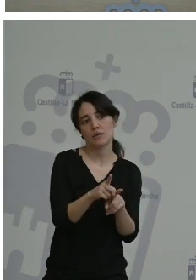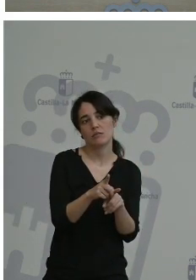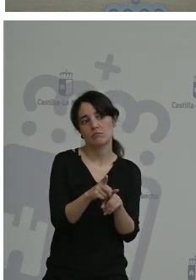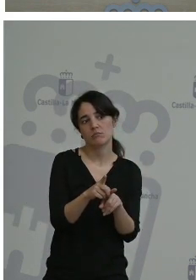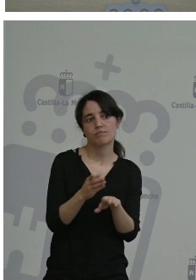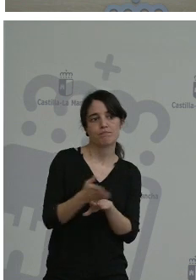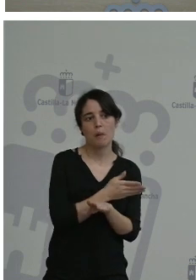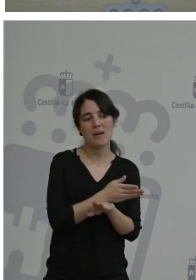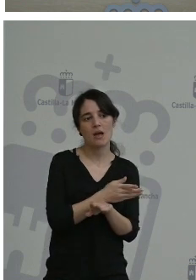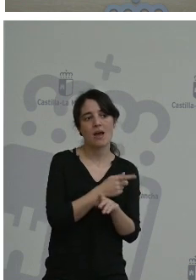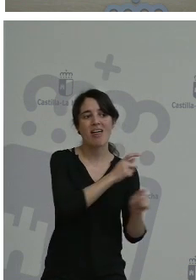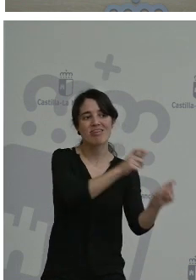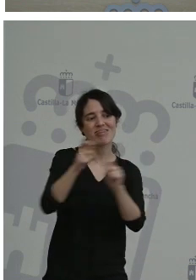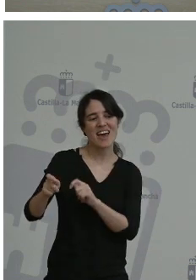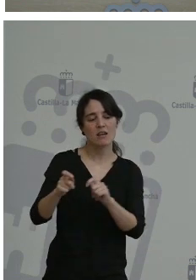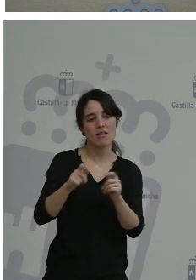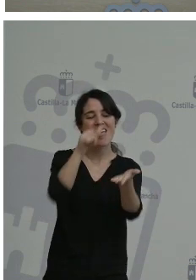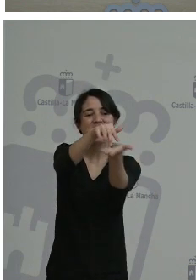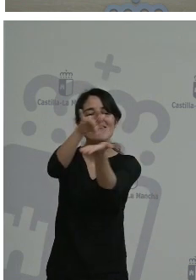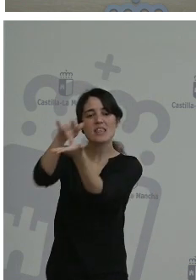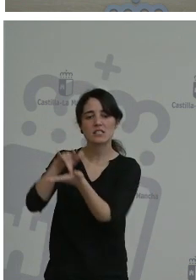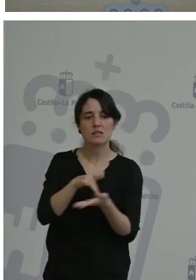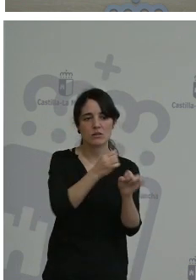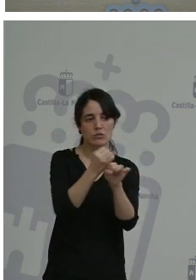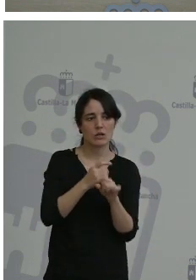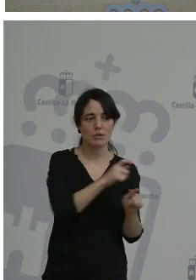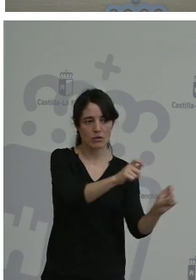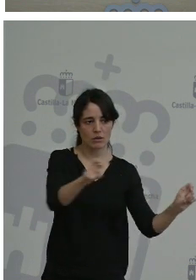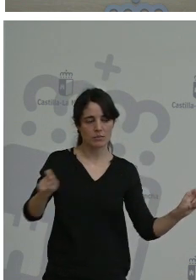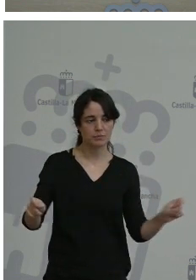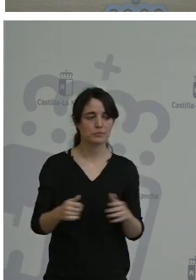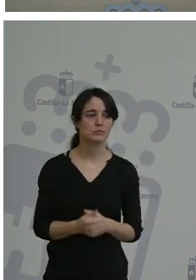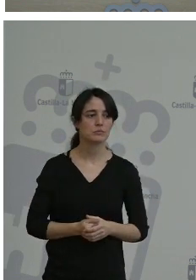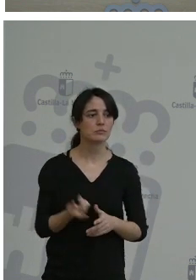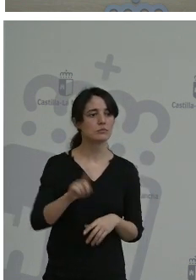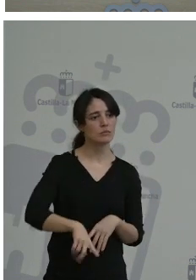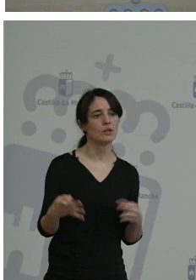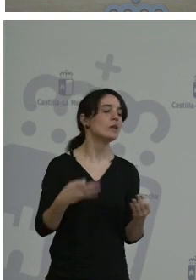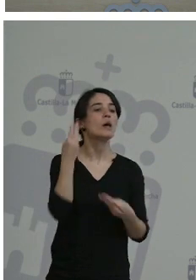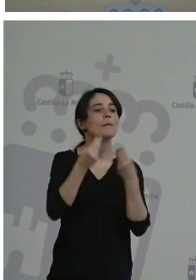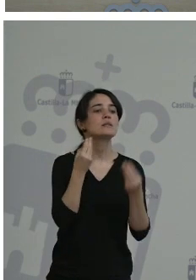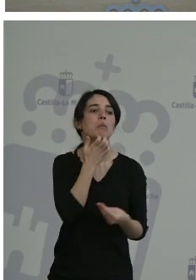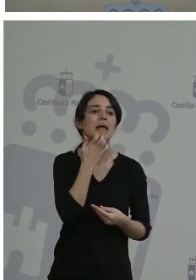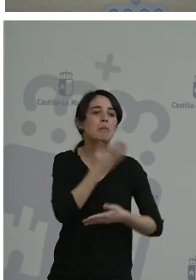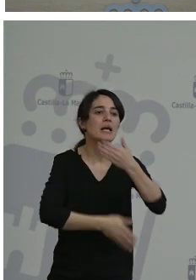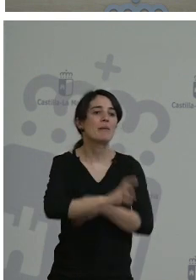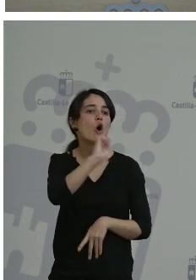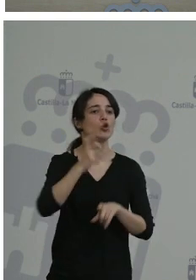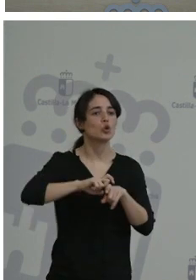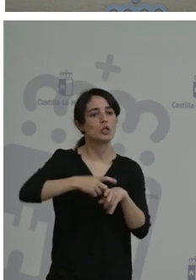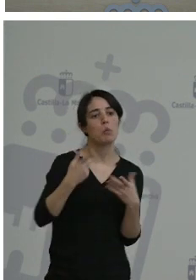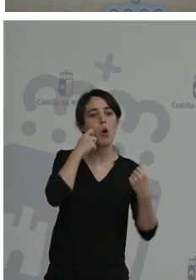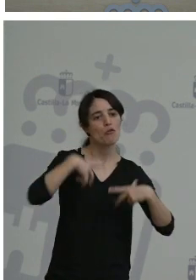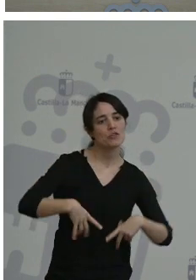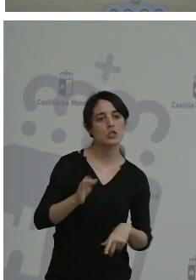de destino. Tener también en cuenta que otro tipo de discapacidades de tipo físico, de tipo sensorial,